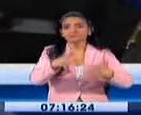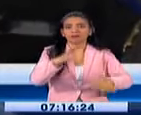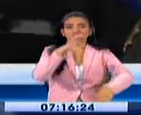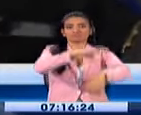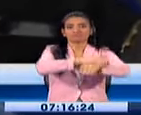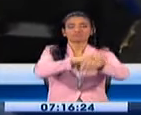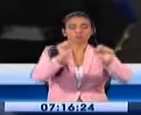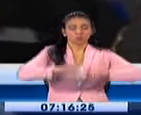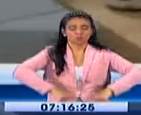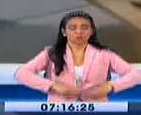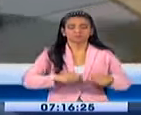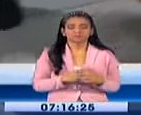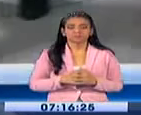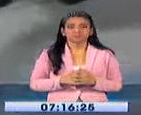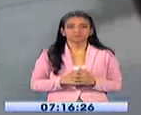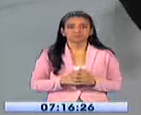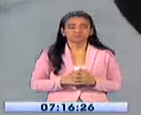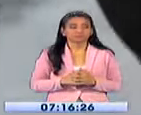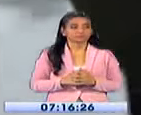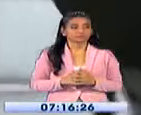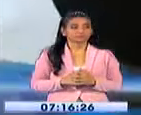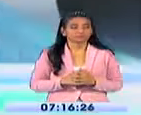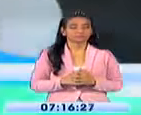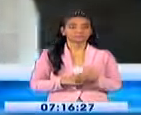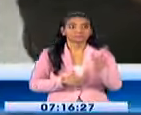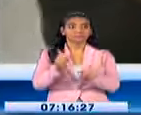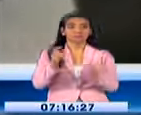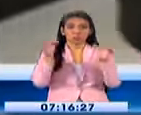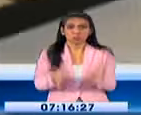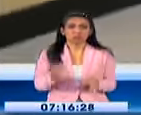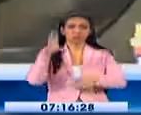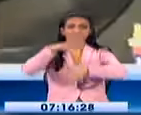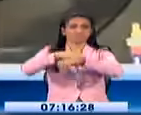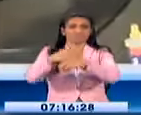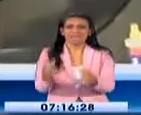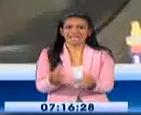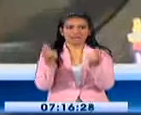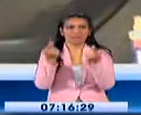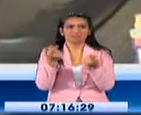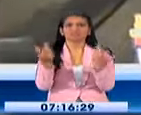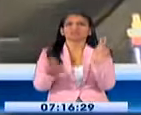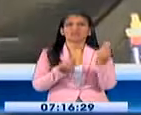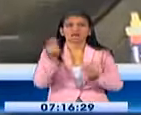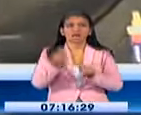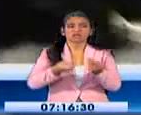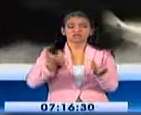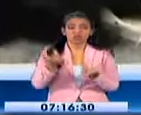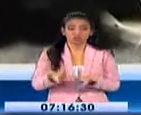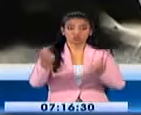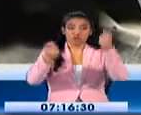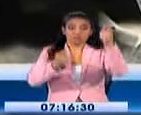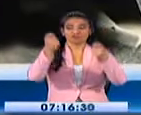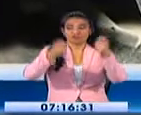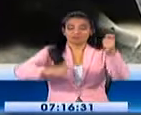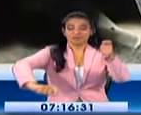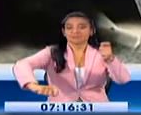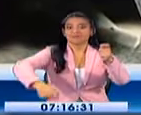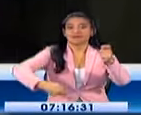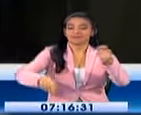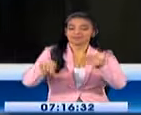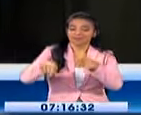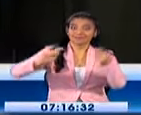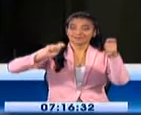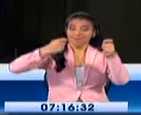cometido este ilícito. Los delincuentes fueron capturados de inmediato. Ellos habrían utilizado una llave maestra para poder abrir el